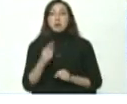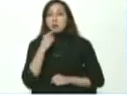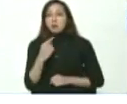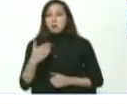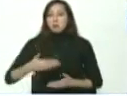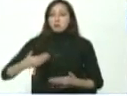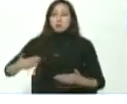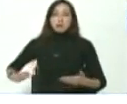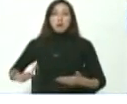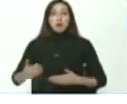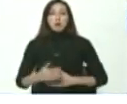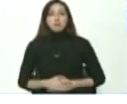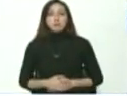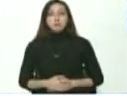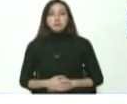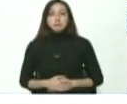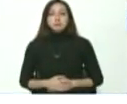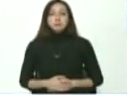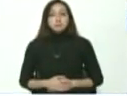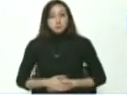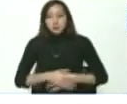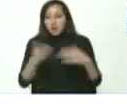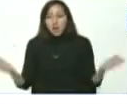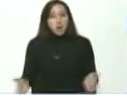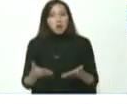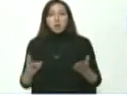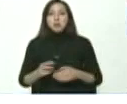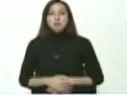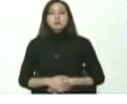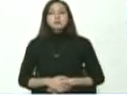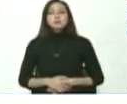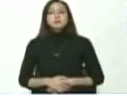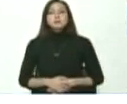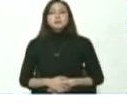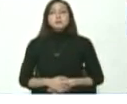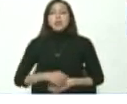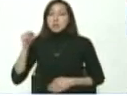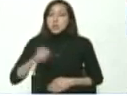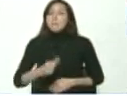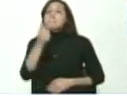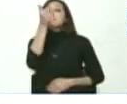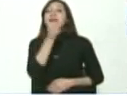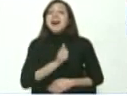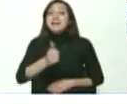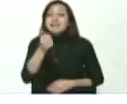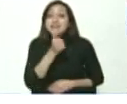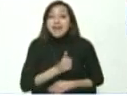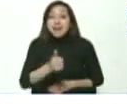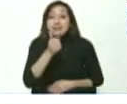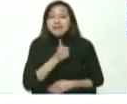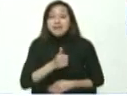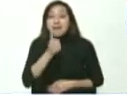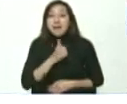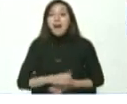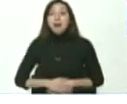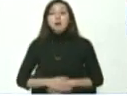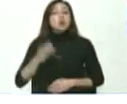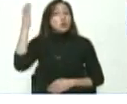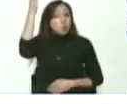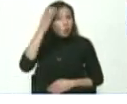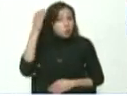voy en bajada, Anaún, dale que voy en bajada, ahí sí, pero paciencia, moderación,